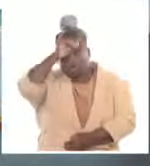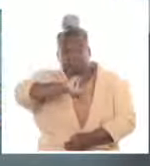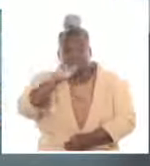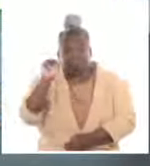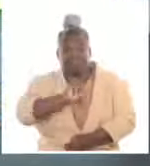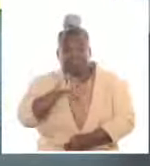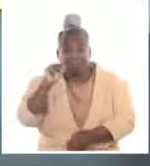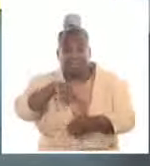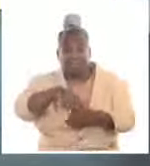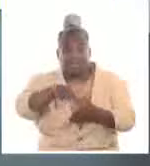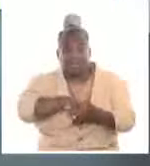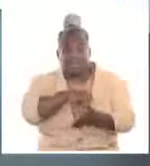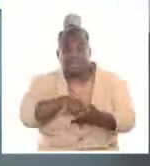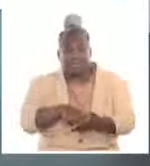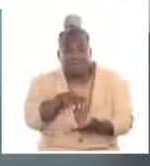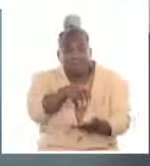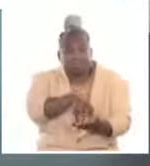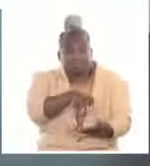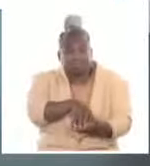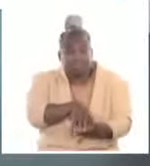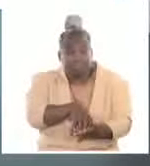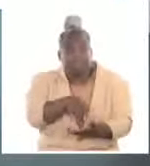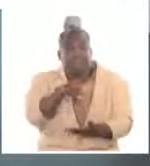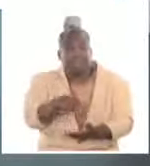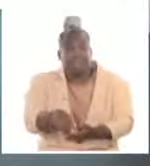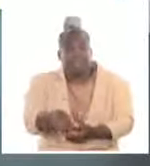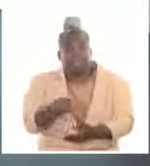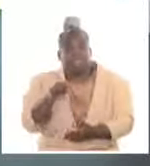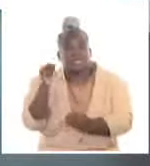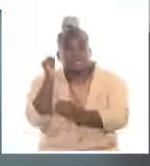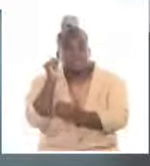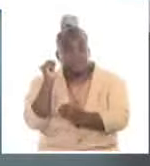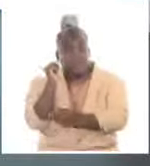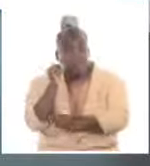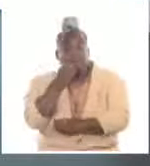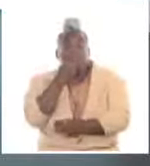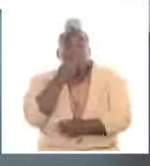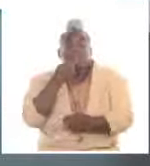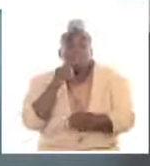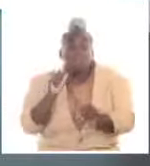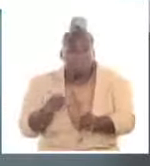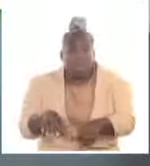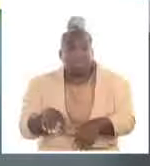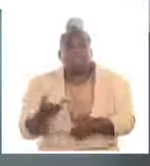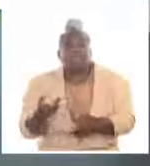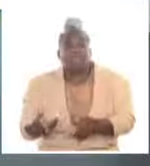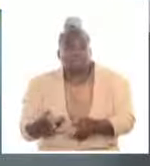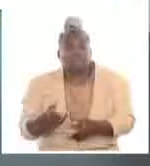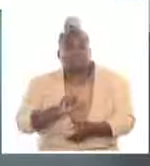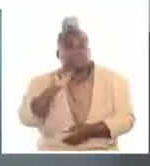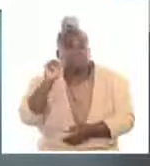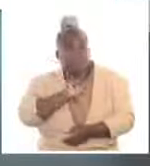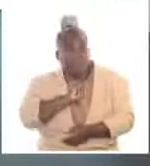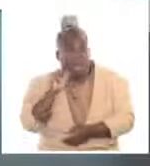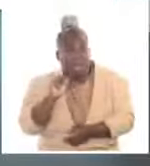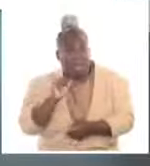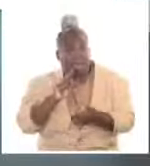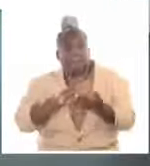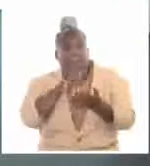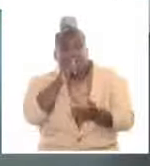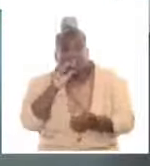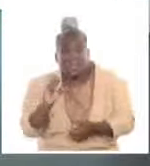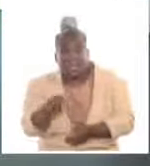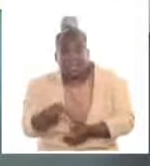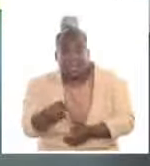primarias de New Hampshire. Esa victoria lo consolida como el más probable ganador de la nominación presidencial del Partido Republicano, tal y